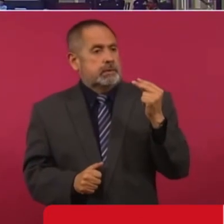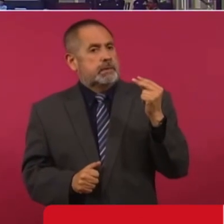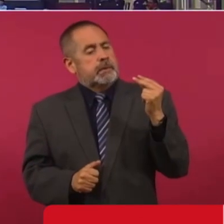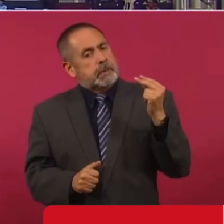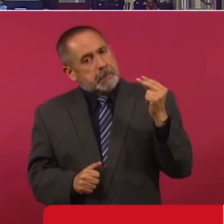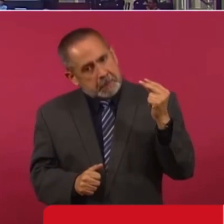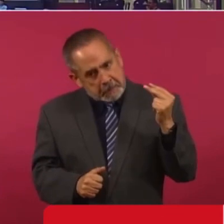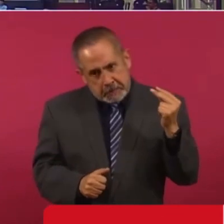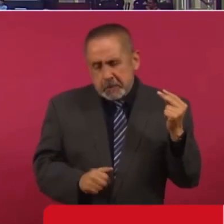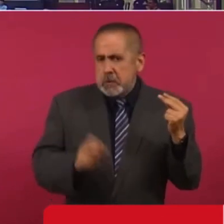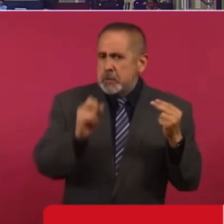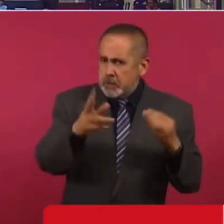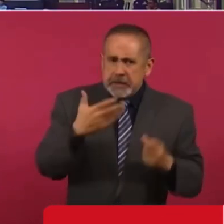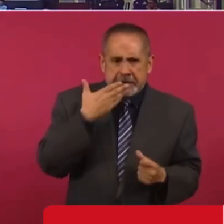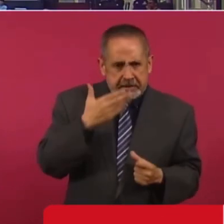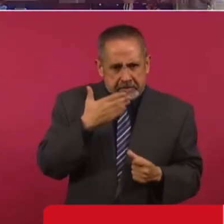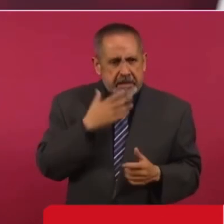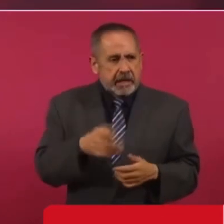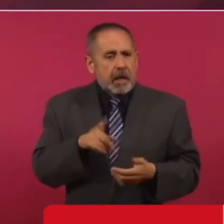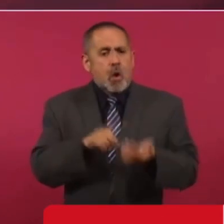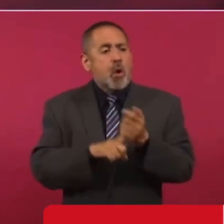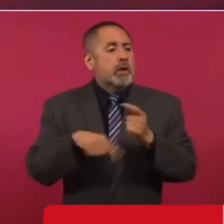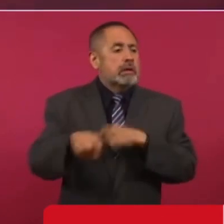porque ya no hay simulación.